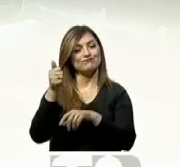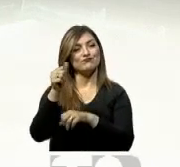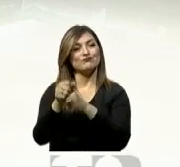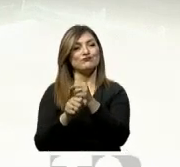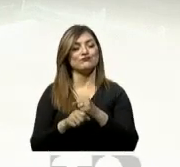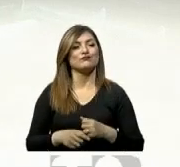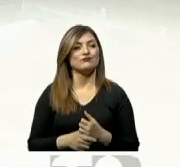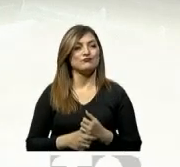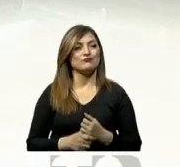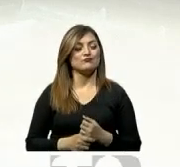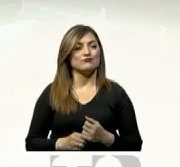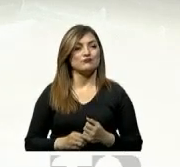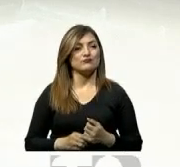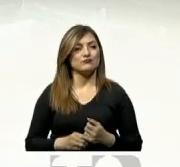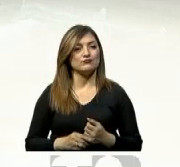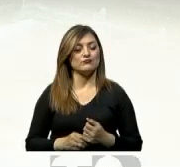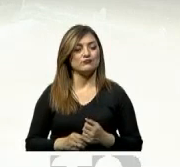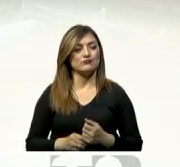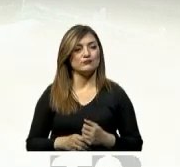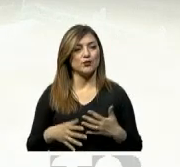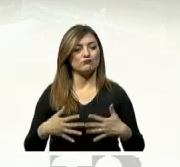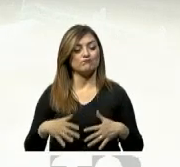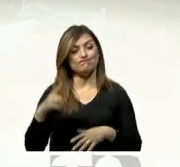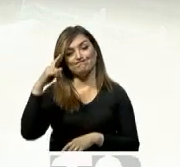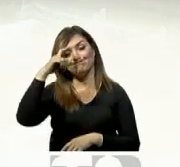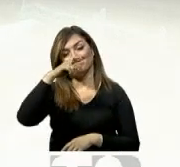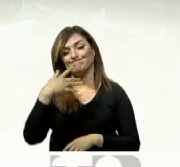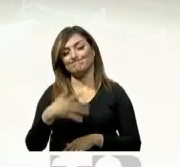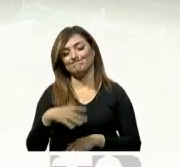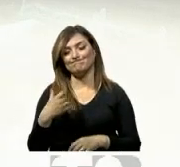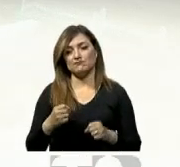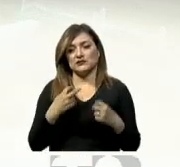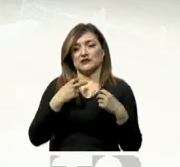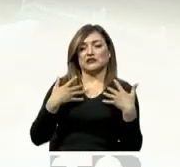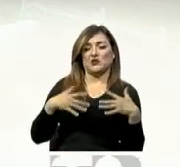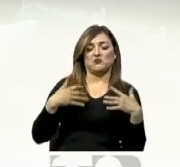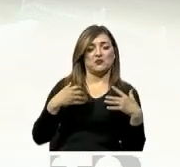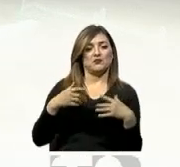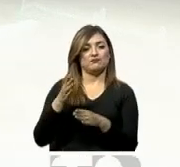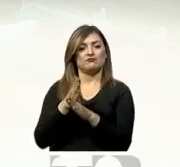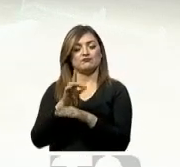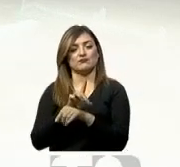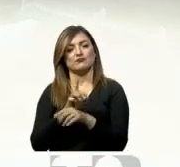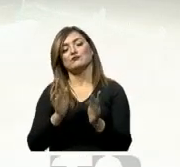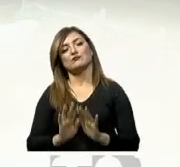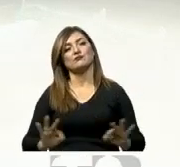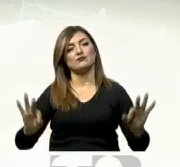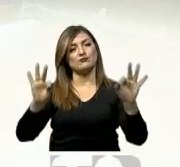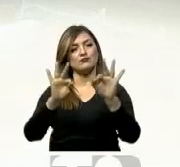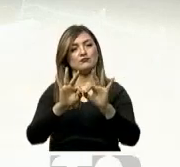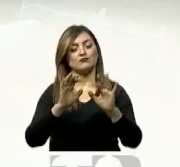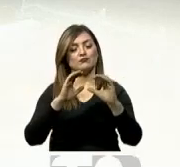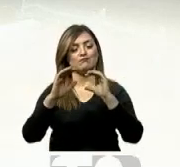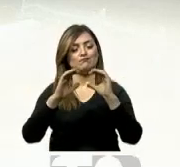años. Realmente alarmante lo que ya escuchábamos de la mano de los expertos. Es importante entonces